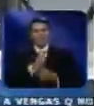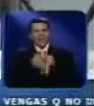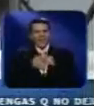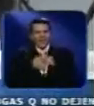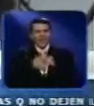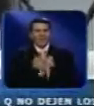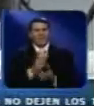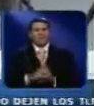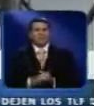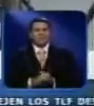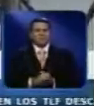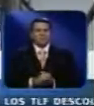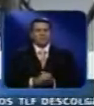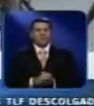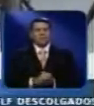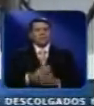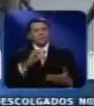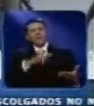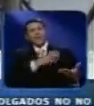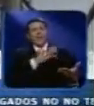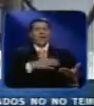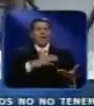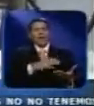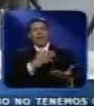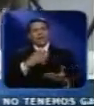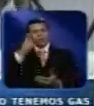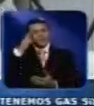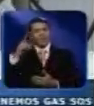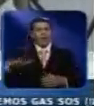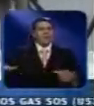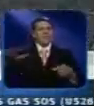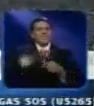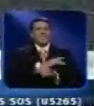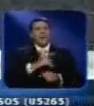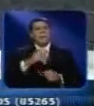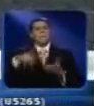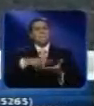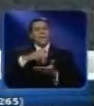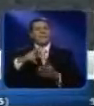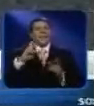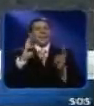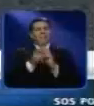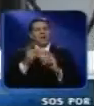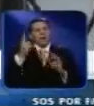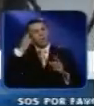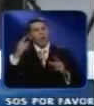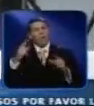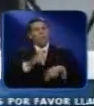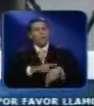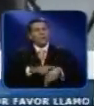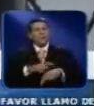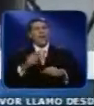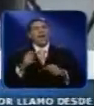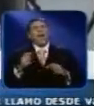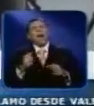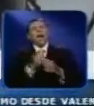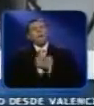afecto. El cantautor también mostró su dicha por llenar la Plaza de la Revolución para un momento de amor, paz y felicidad.